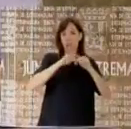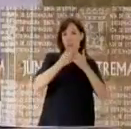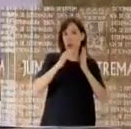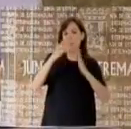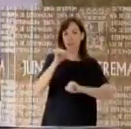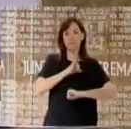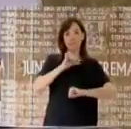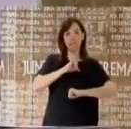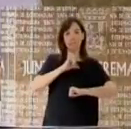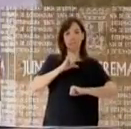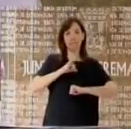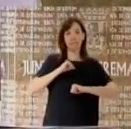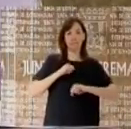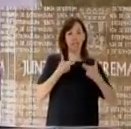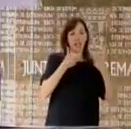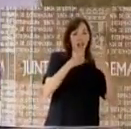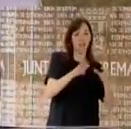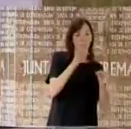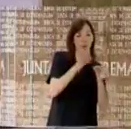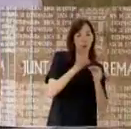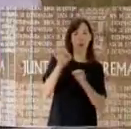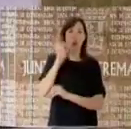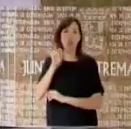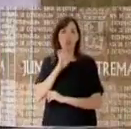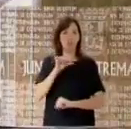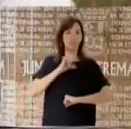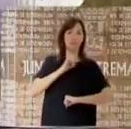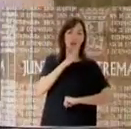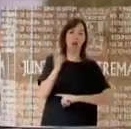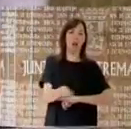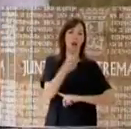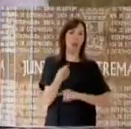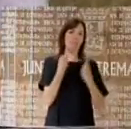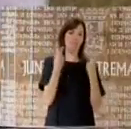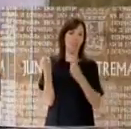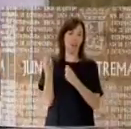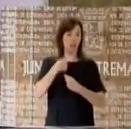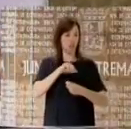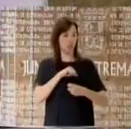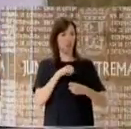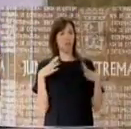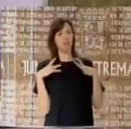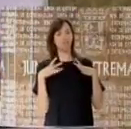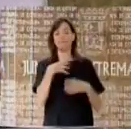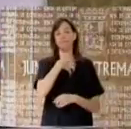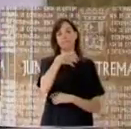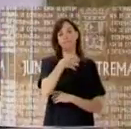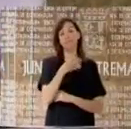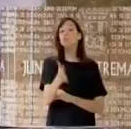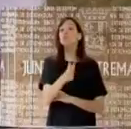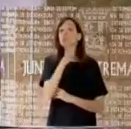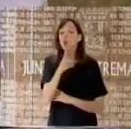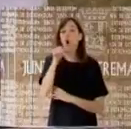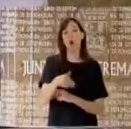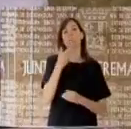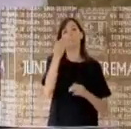para el olivar y la viña. Y no vamos a esperar de brazos cruzados y por eso se trae hoy la